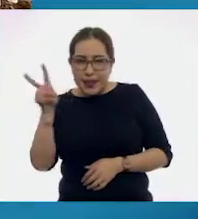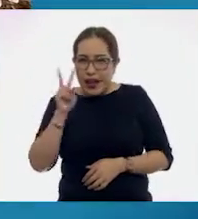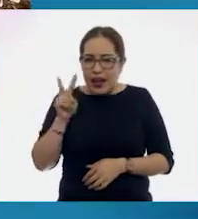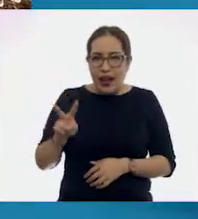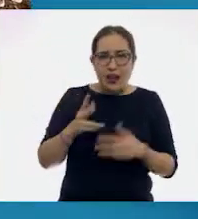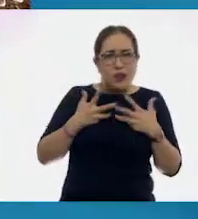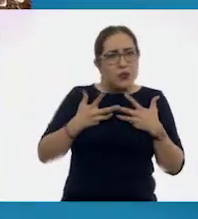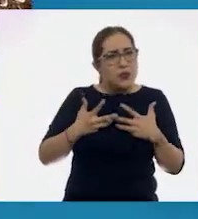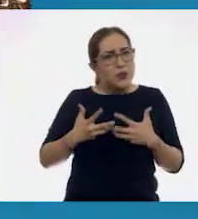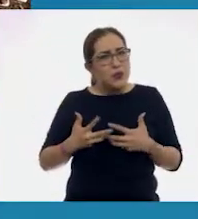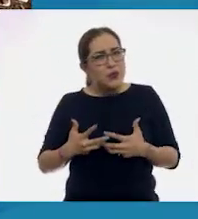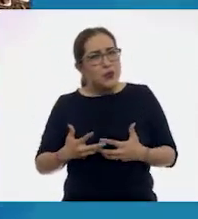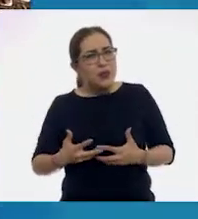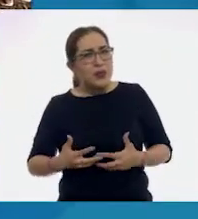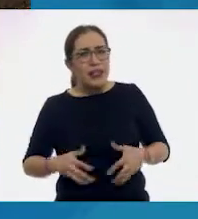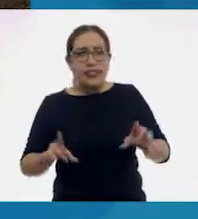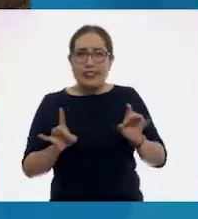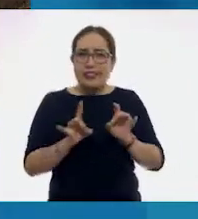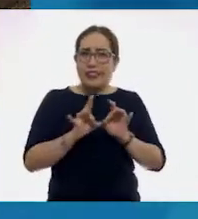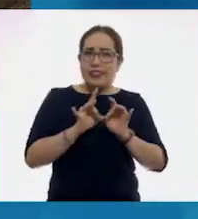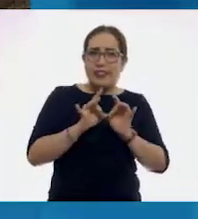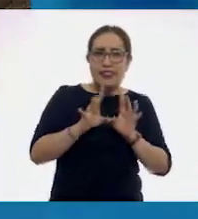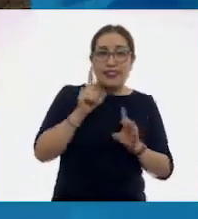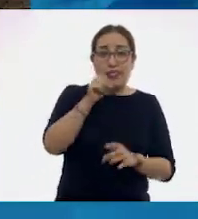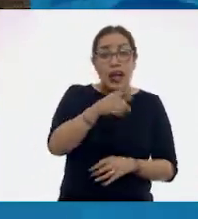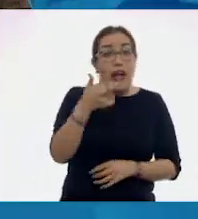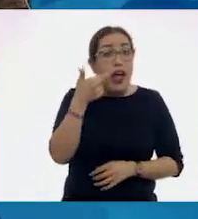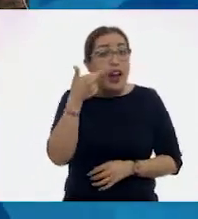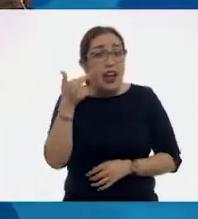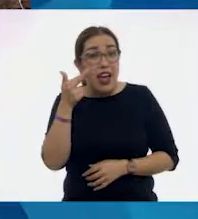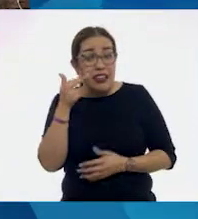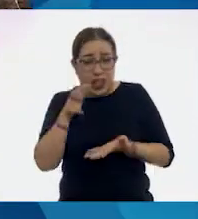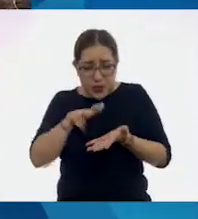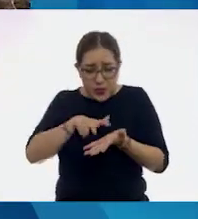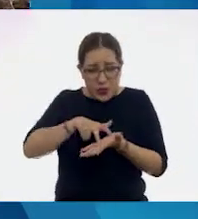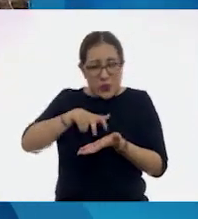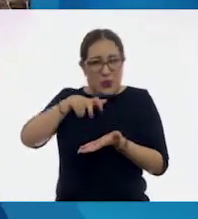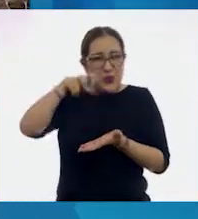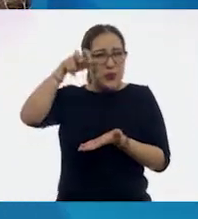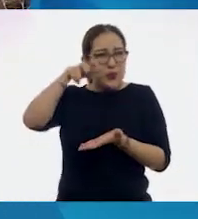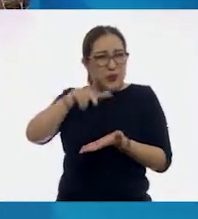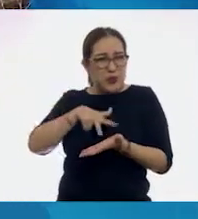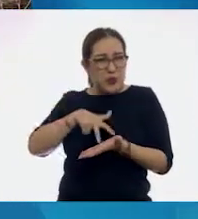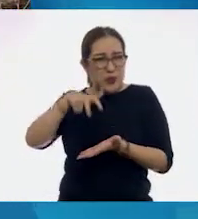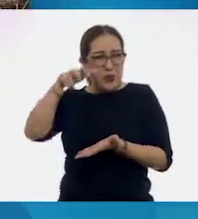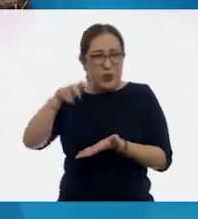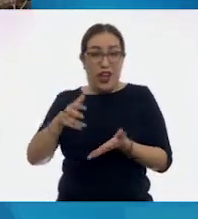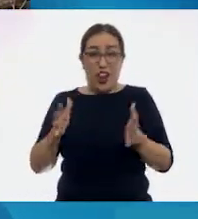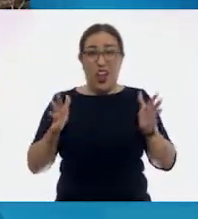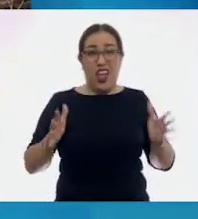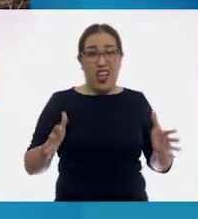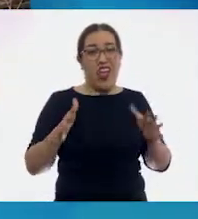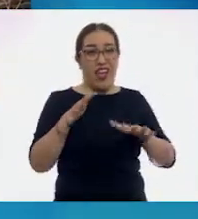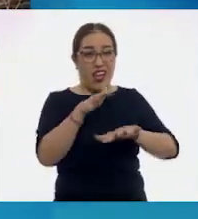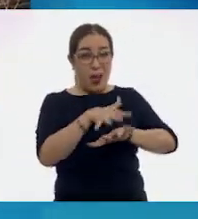diamantes. Saltó la rata canguro con sus patotas